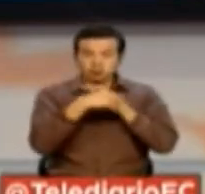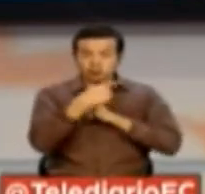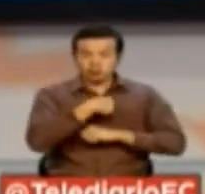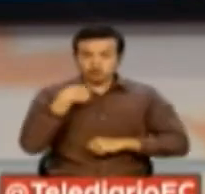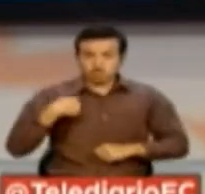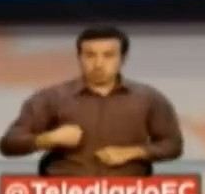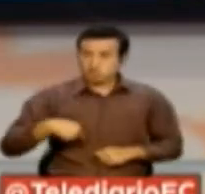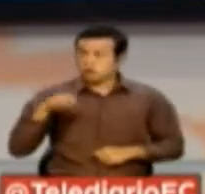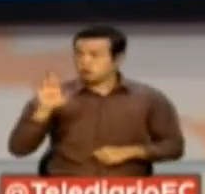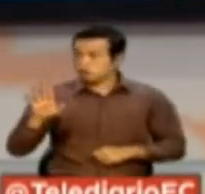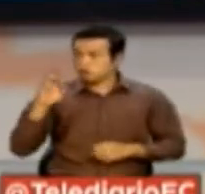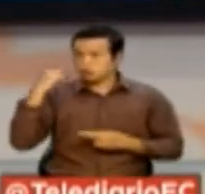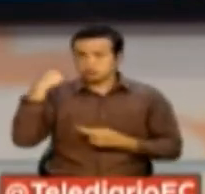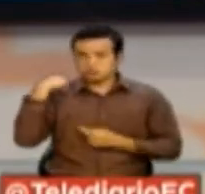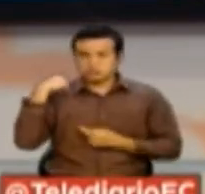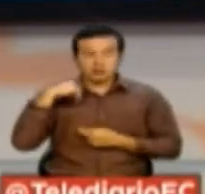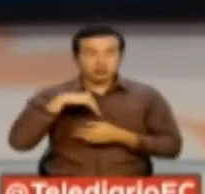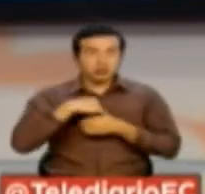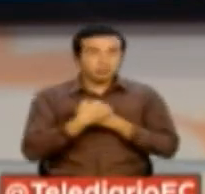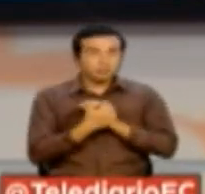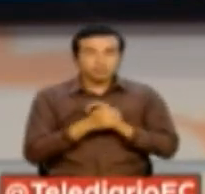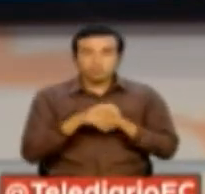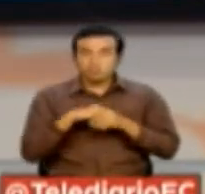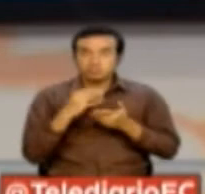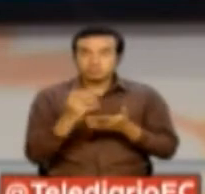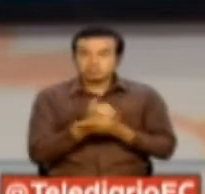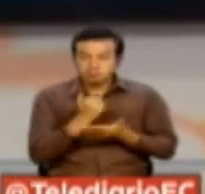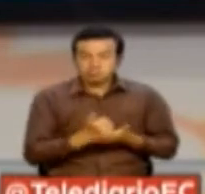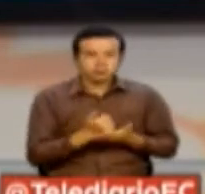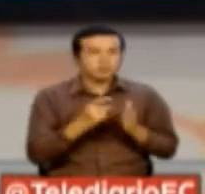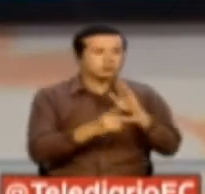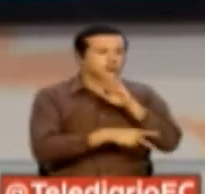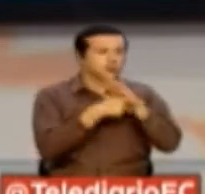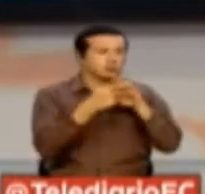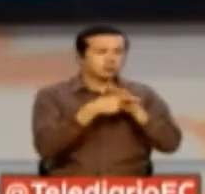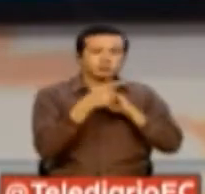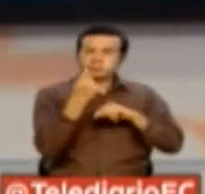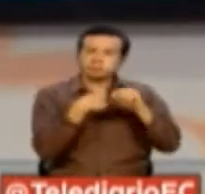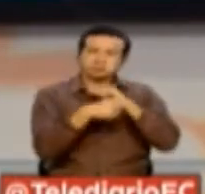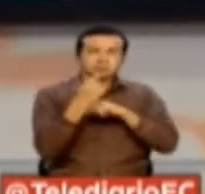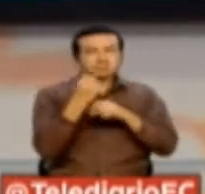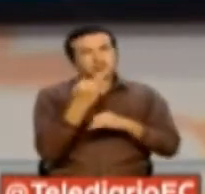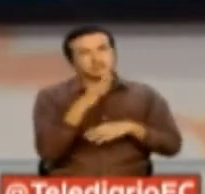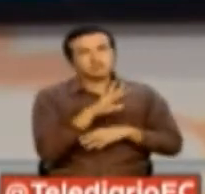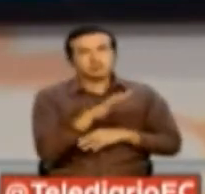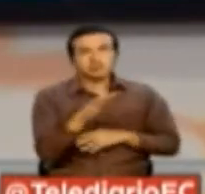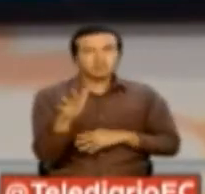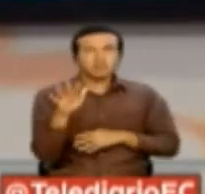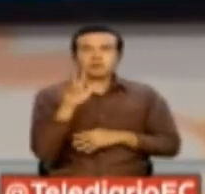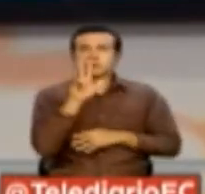piense usted de que la exportación de crudo es más o menos